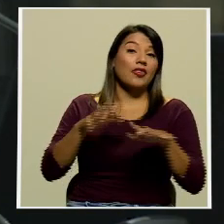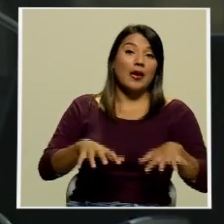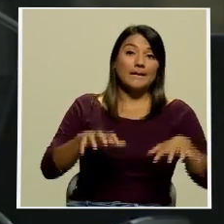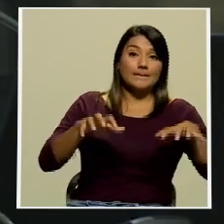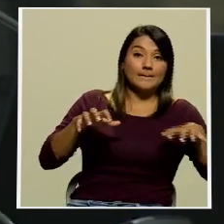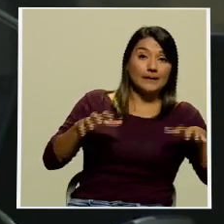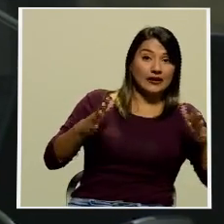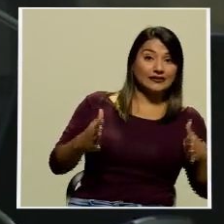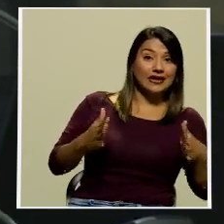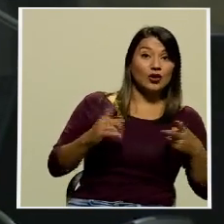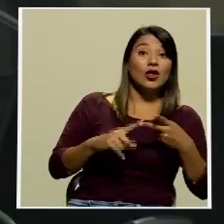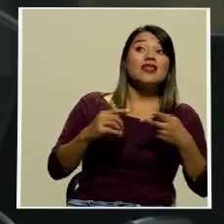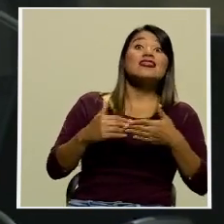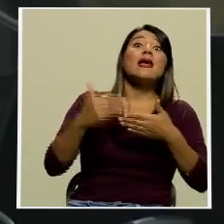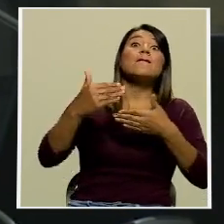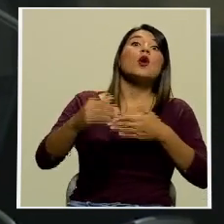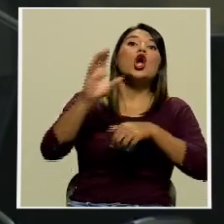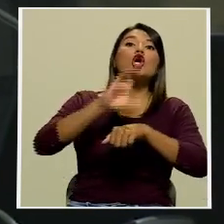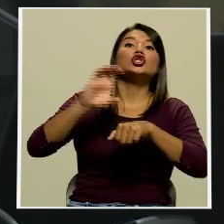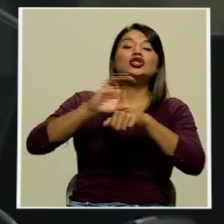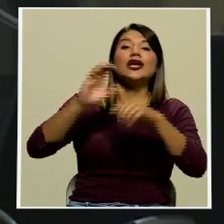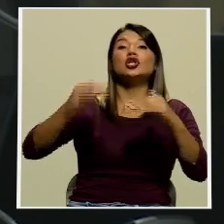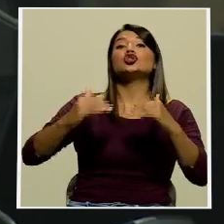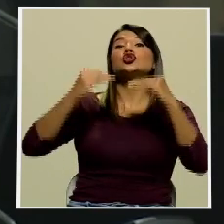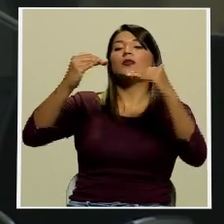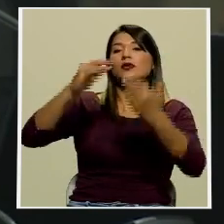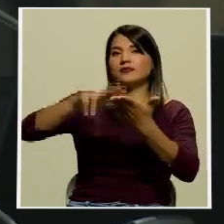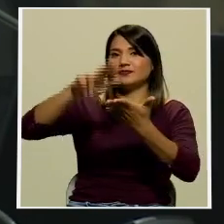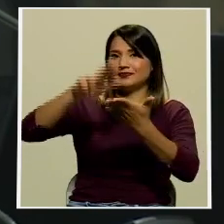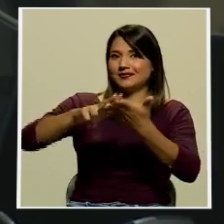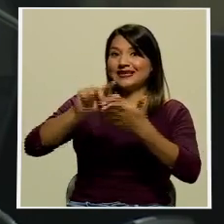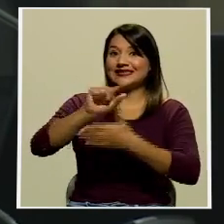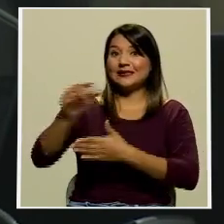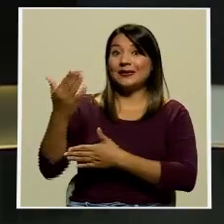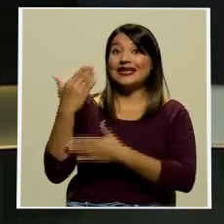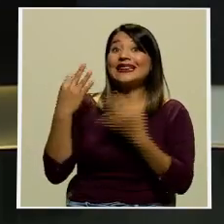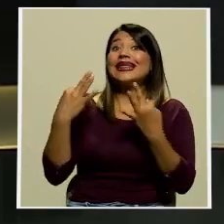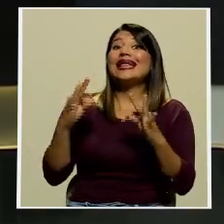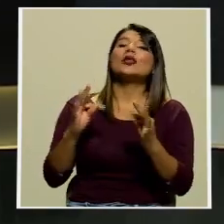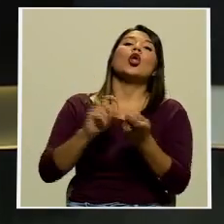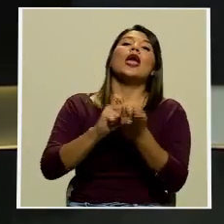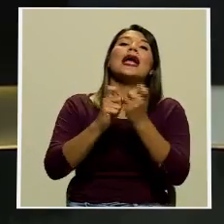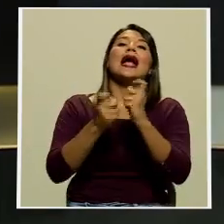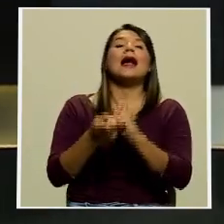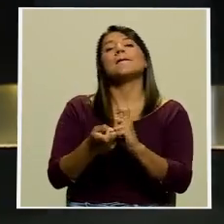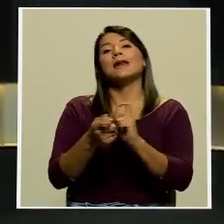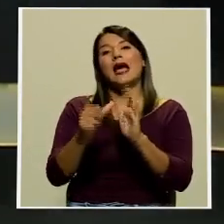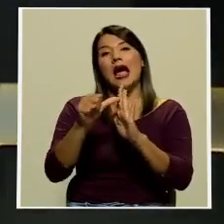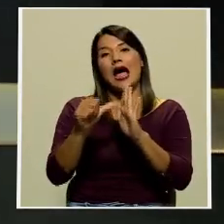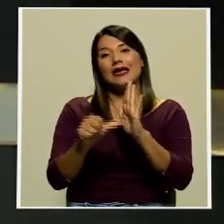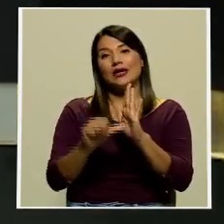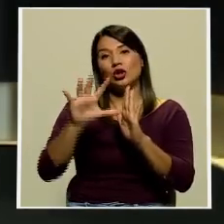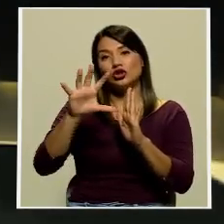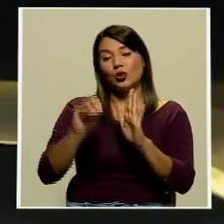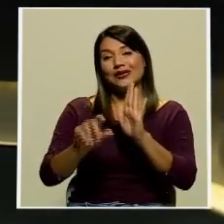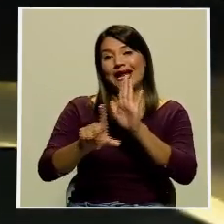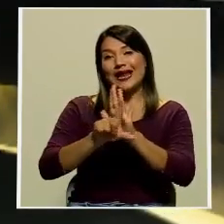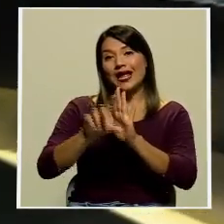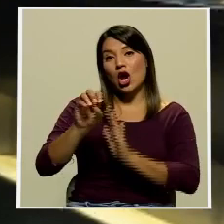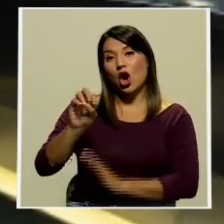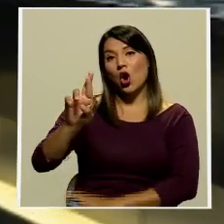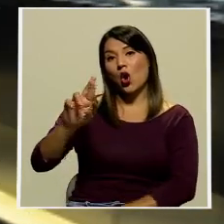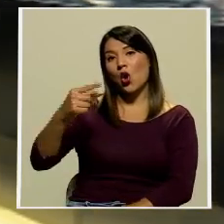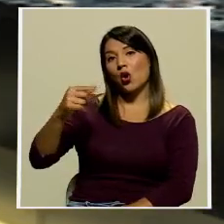Consejo Superior. La semana anterior, en sesión de Corte Plena, se trató de modificar el artículo 50 de la Ley Orgánica del Poder Judicial para